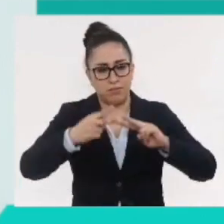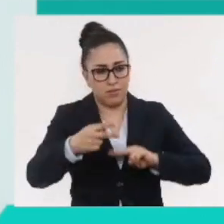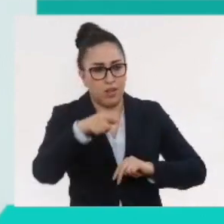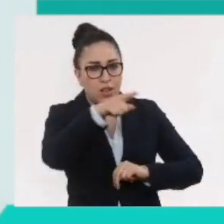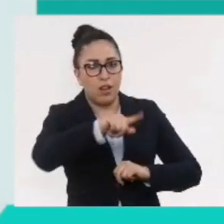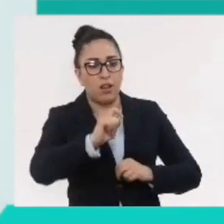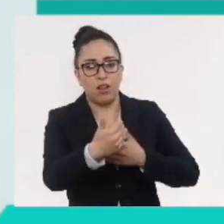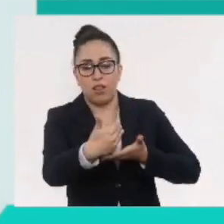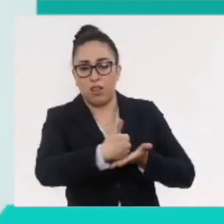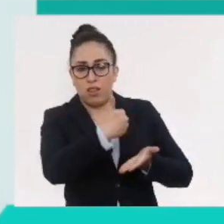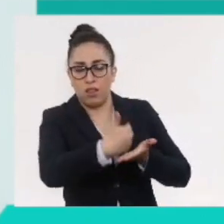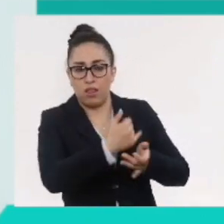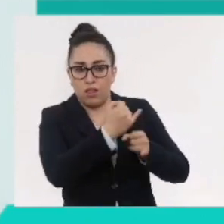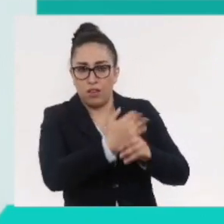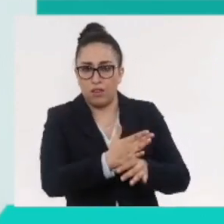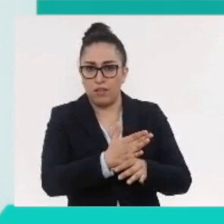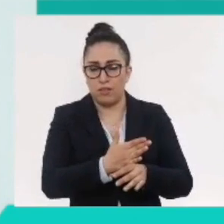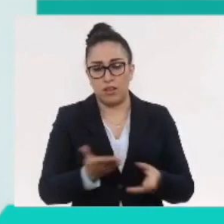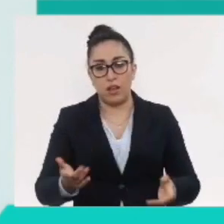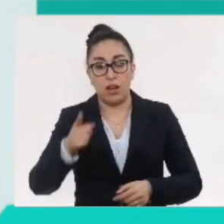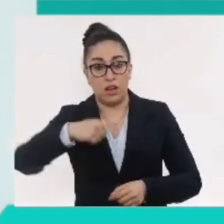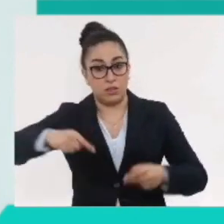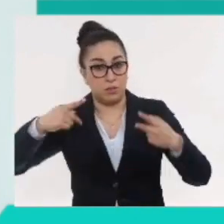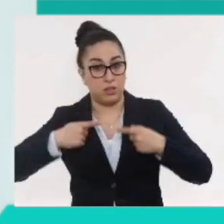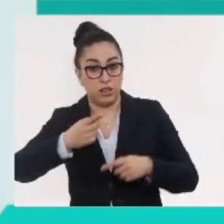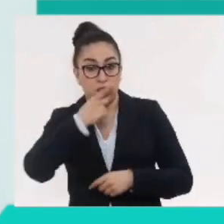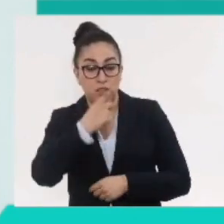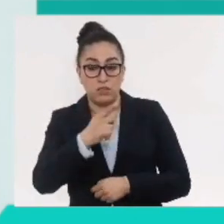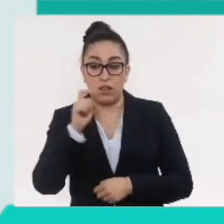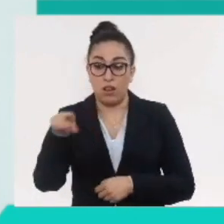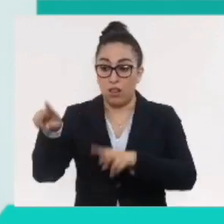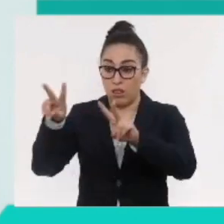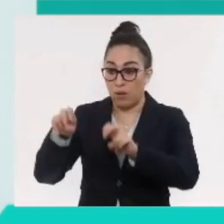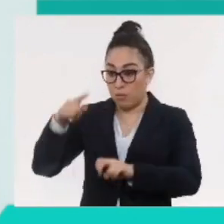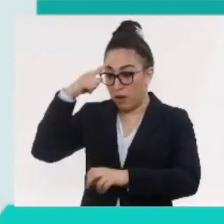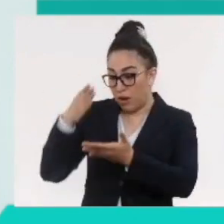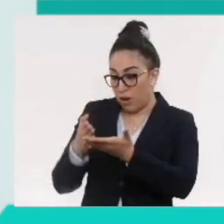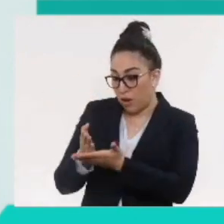transparencia. Quien habla que es costoso la transparencia, que es